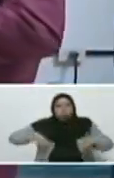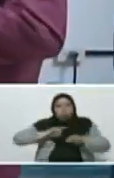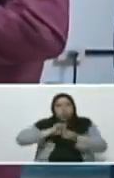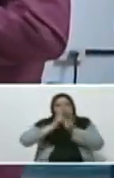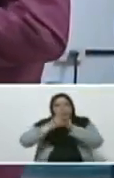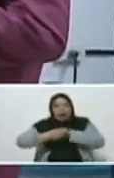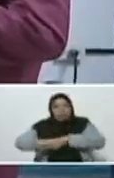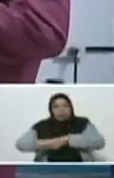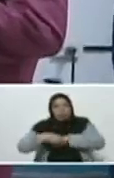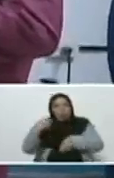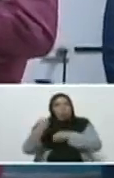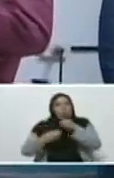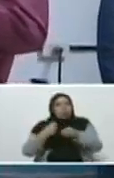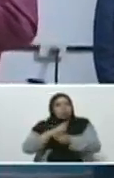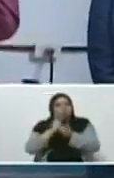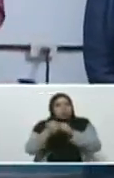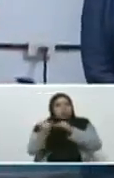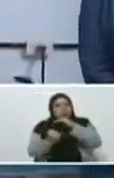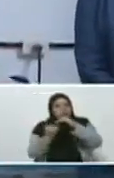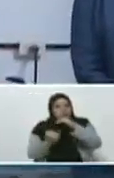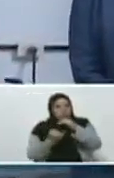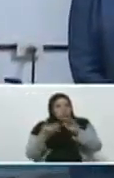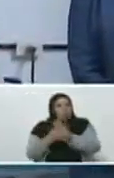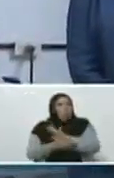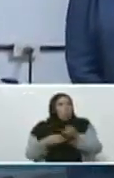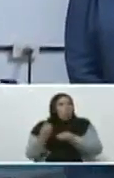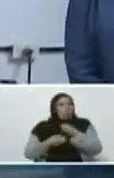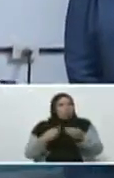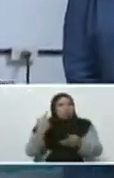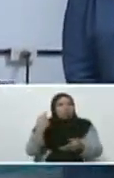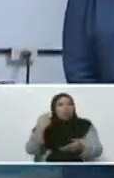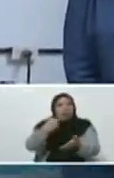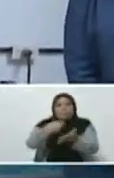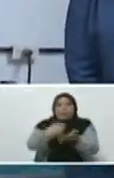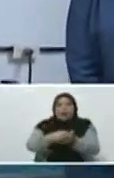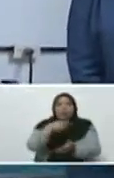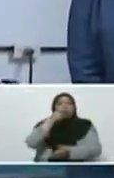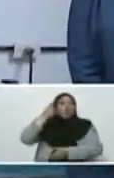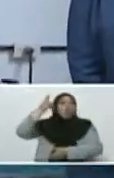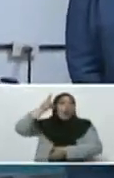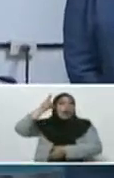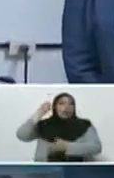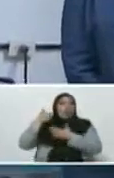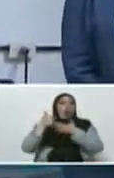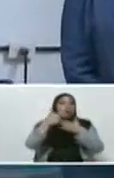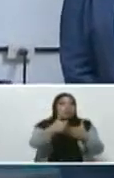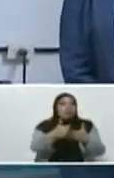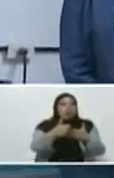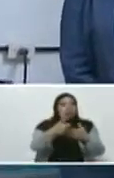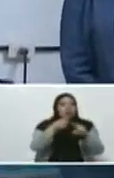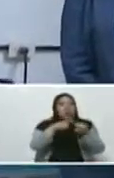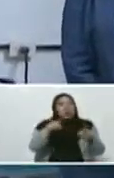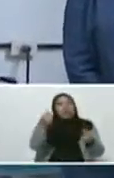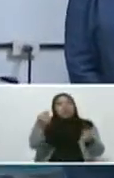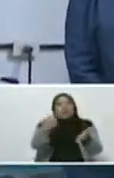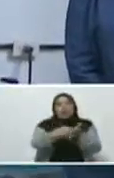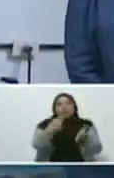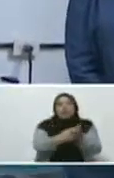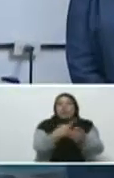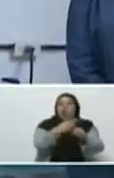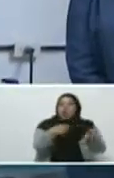gobernador Diosdado Cabello cuando estuvo en el estado Miranda, con fondos del FONACYT para equipamiento, y estos